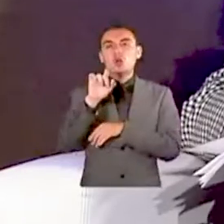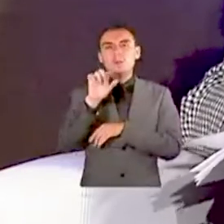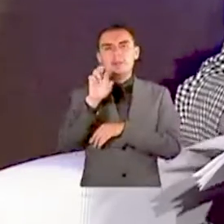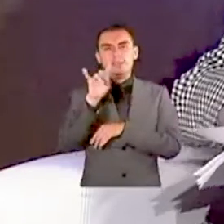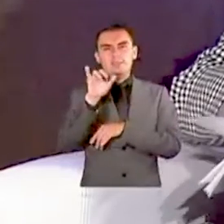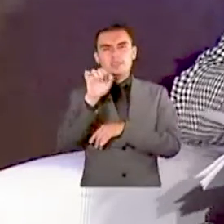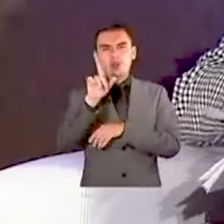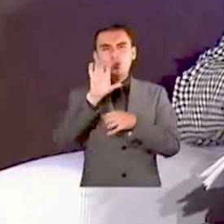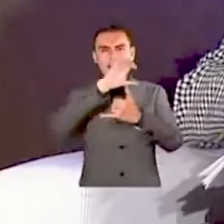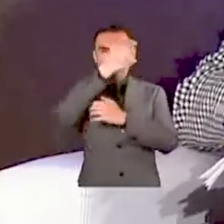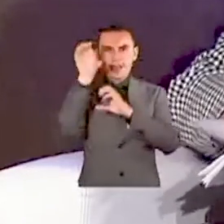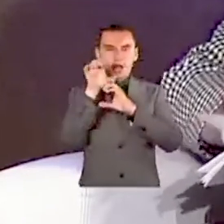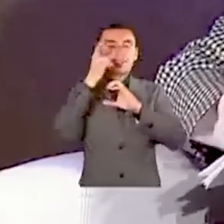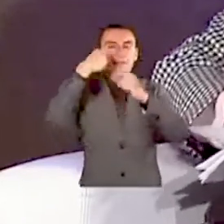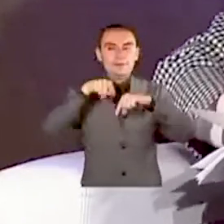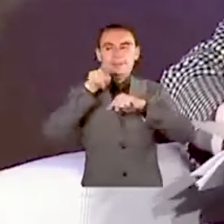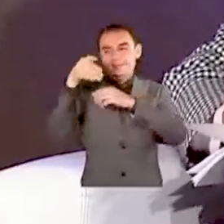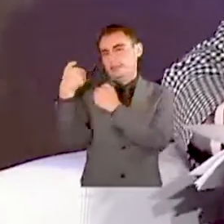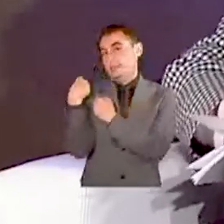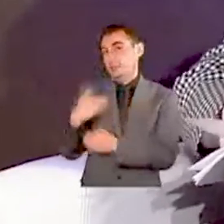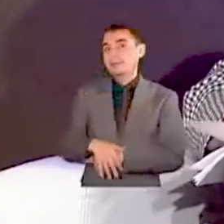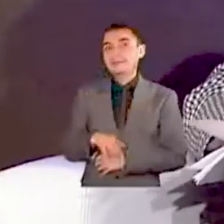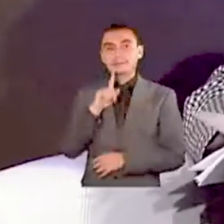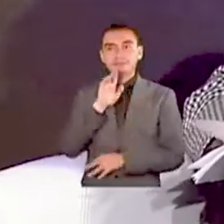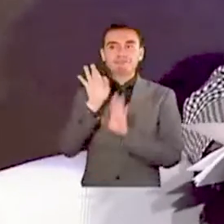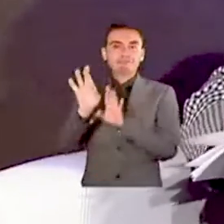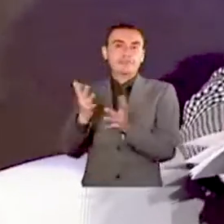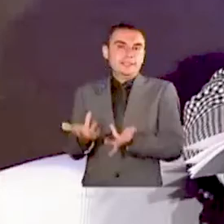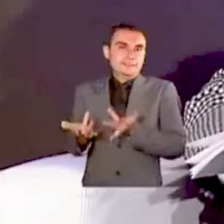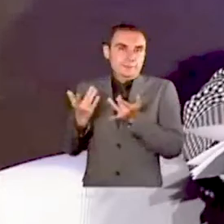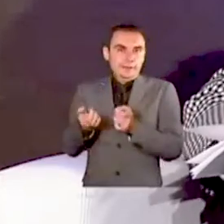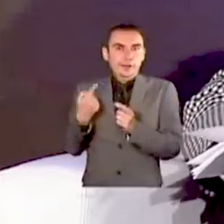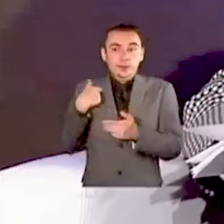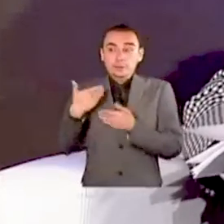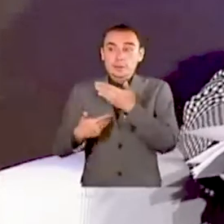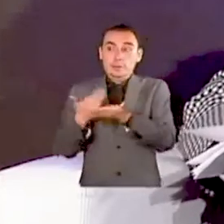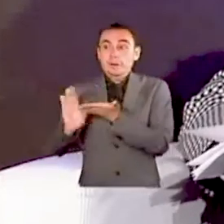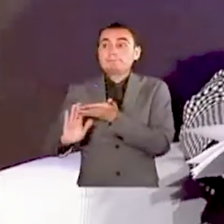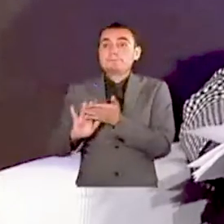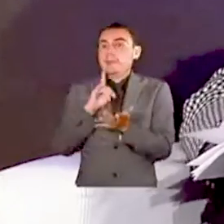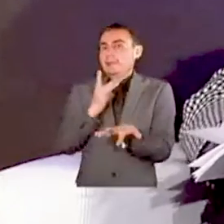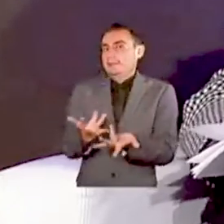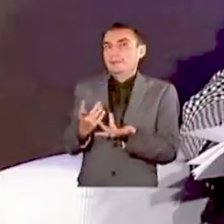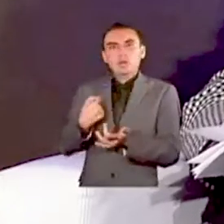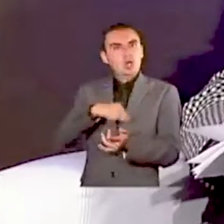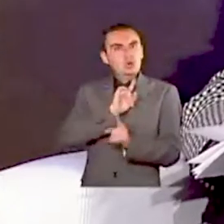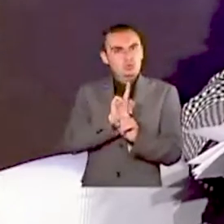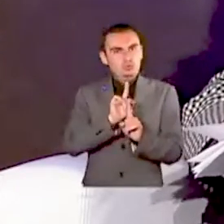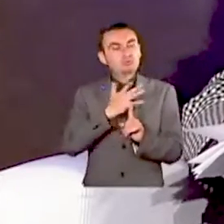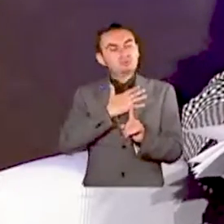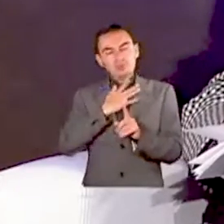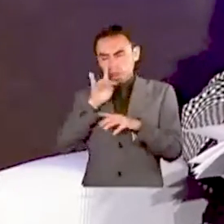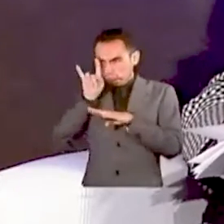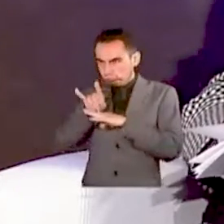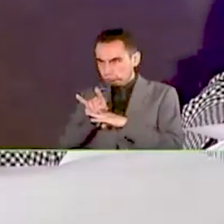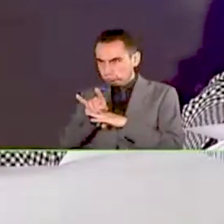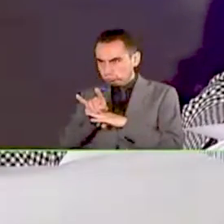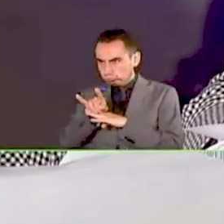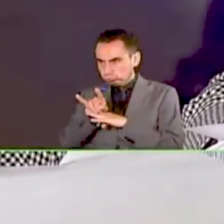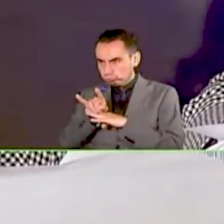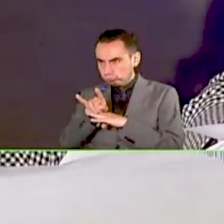Colpensiones, por decir algo, pues dependía de un tercero para poder nosotros solucionar, pero ahí estuvimos pendientes todo el momento